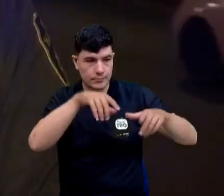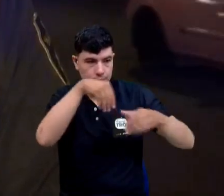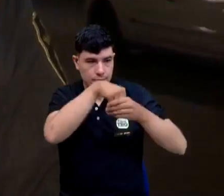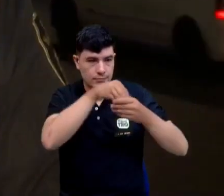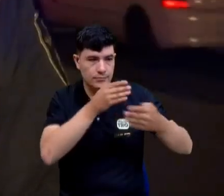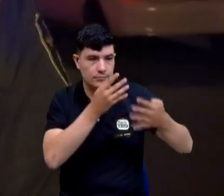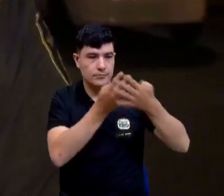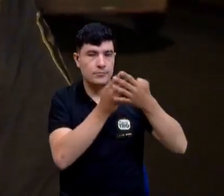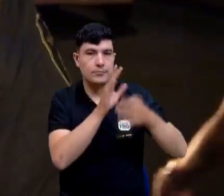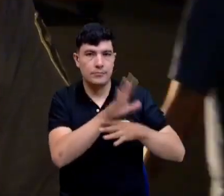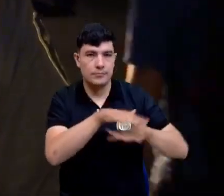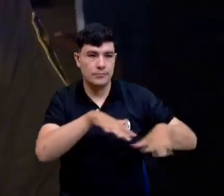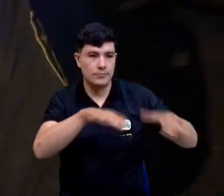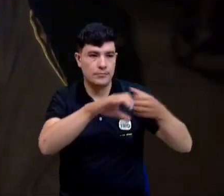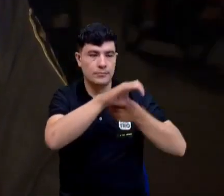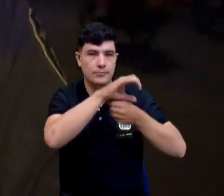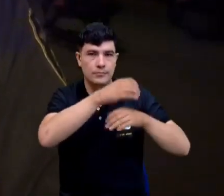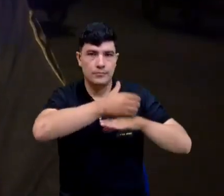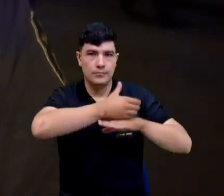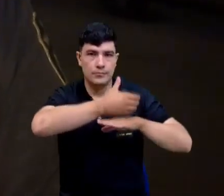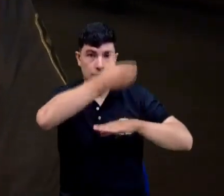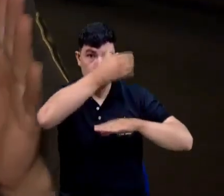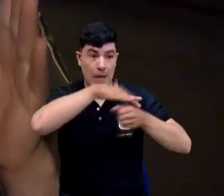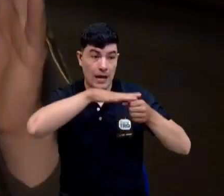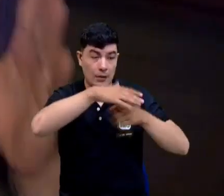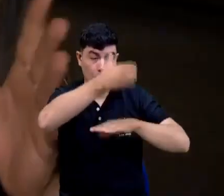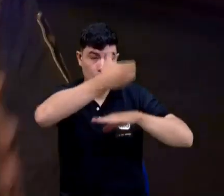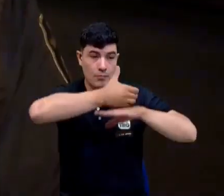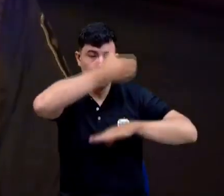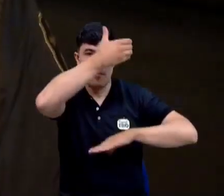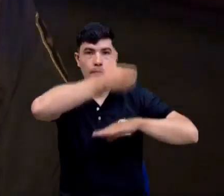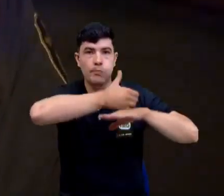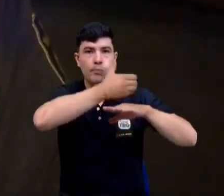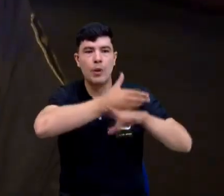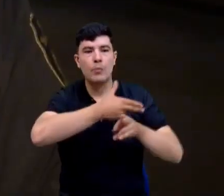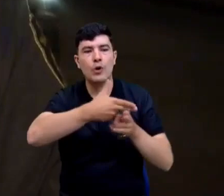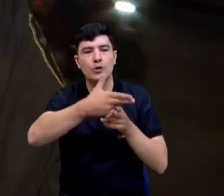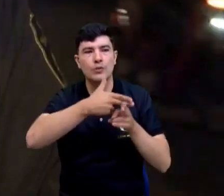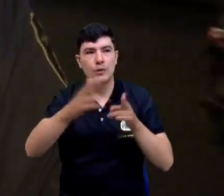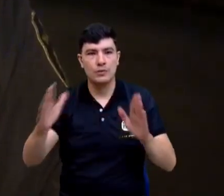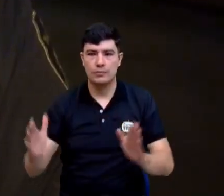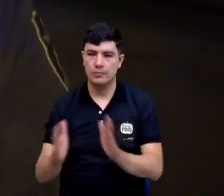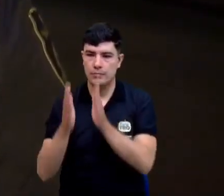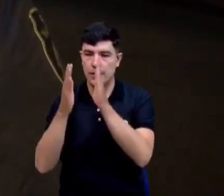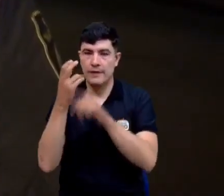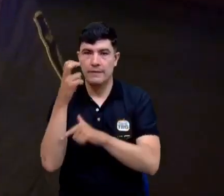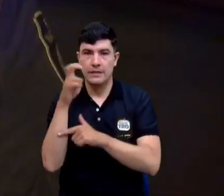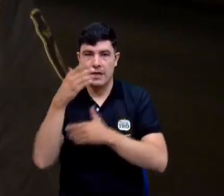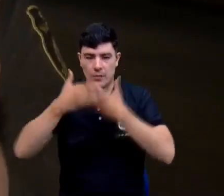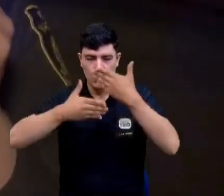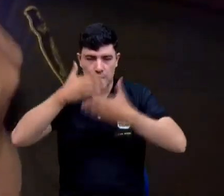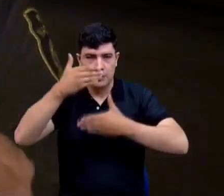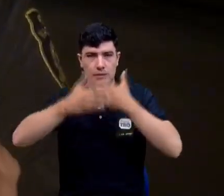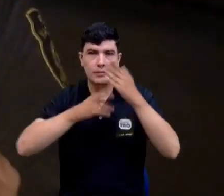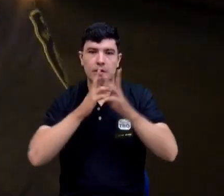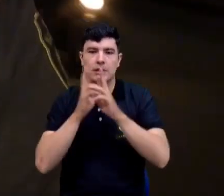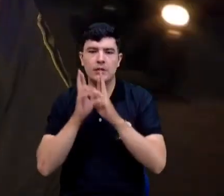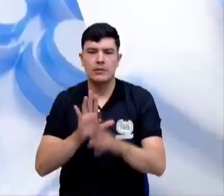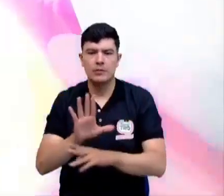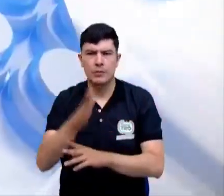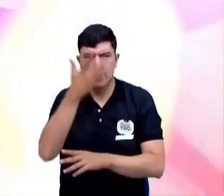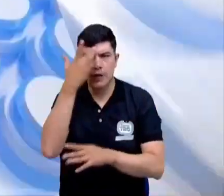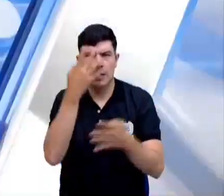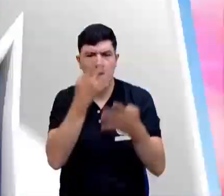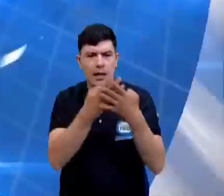policía de este sector de la cumbre y lo vamos a dejar a disposición de Fiscalía General de la Nación para que responda por este